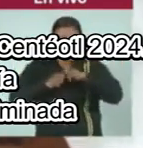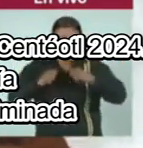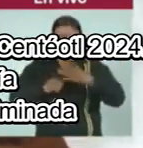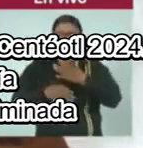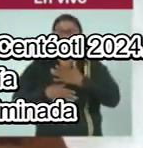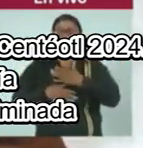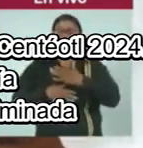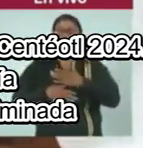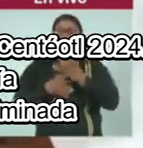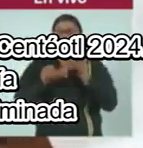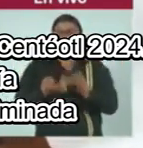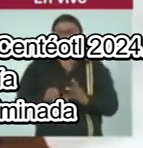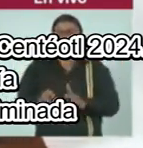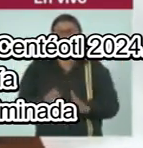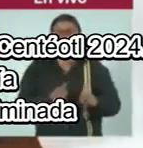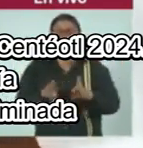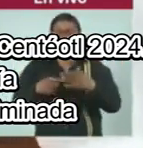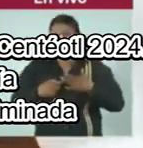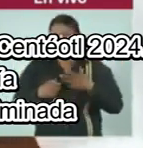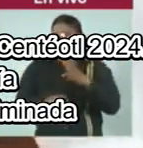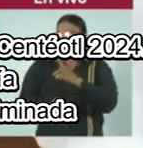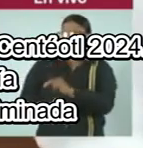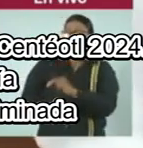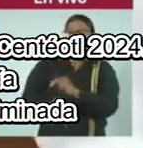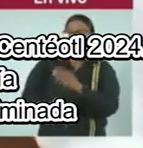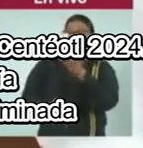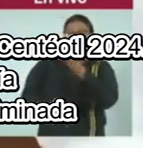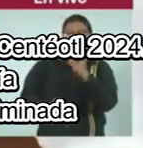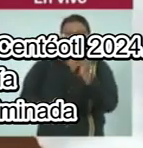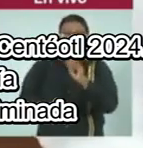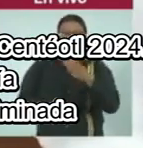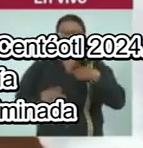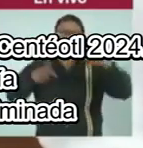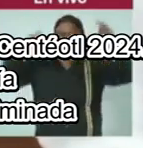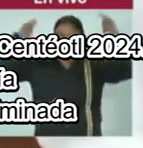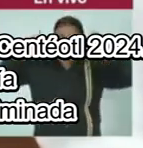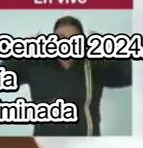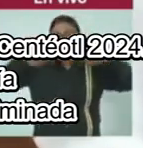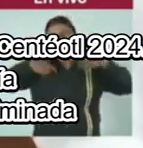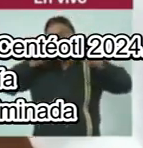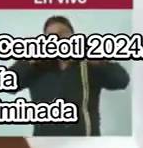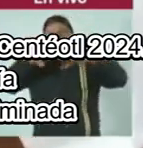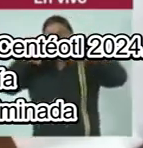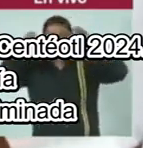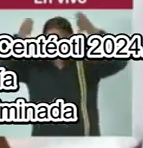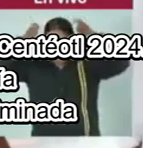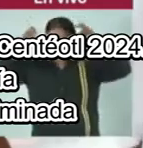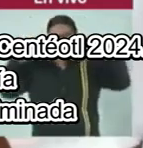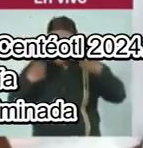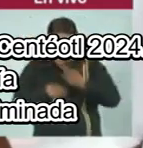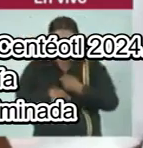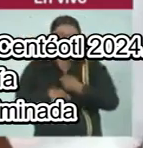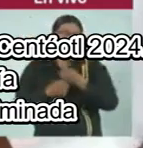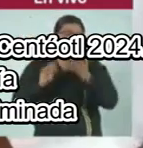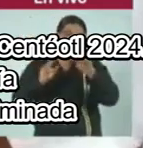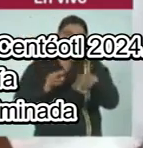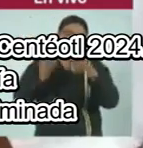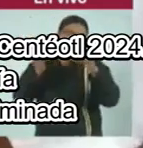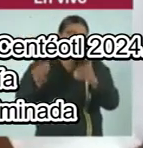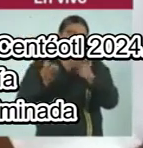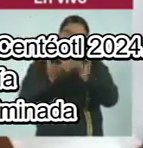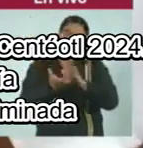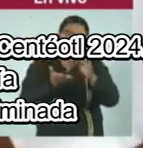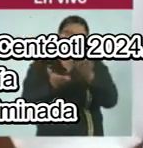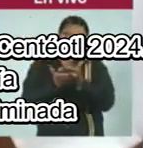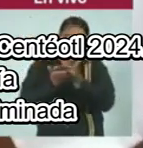pueblo yo no le puedo decir no me lo ponga y se le va a mojar su sombrerito Okay perfecto yo agradezco muchísimo esos este